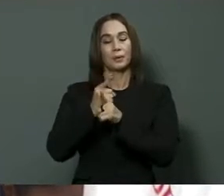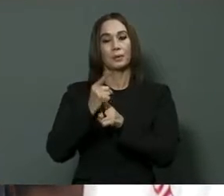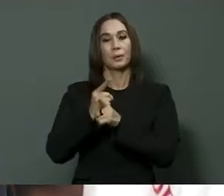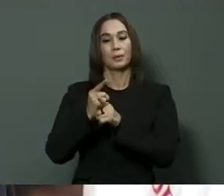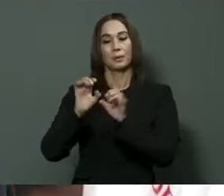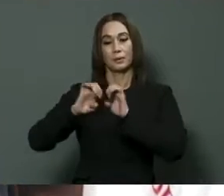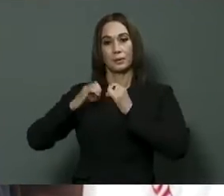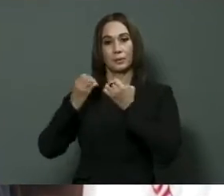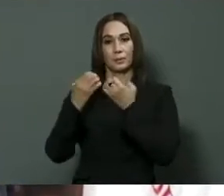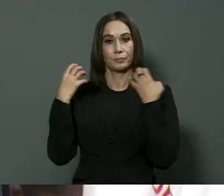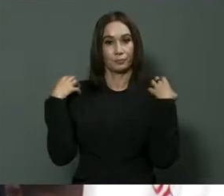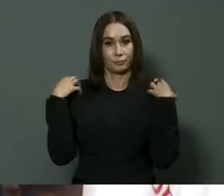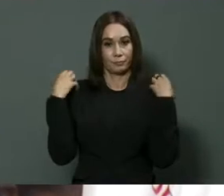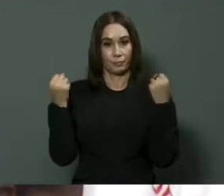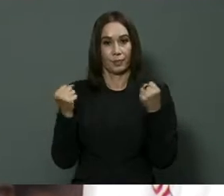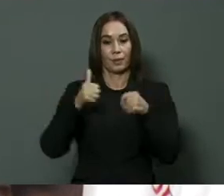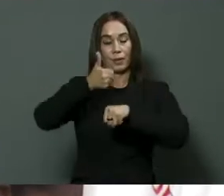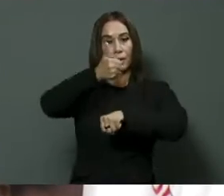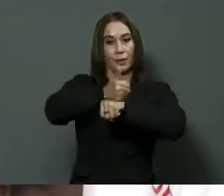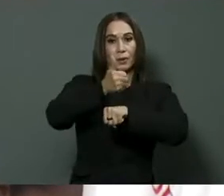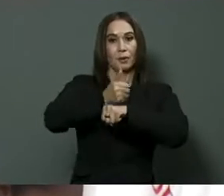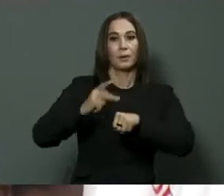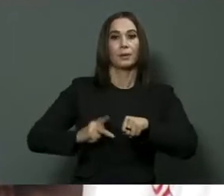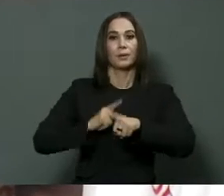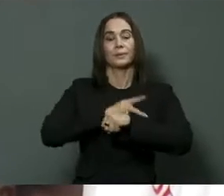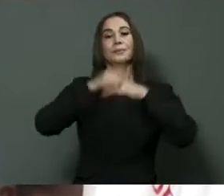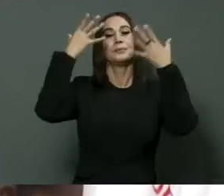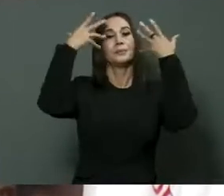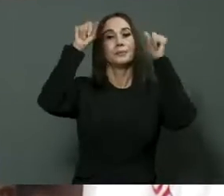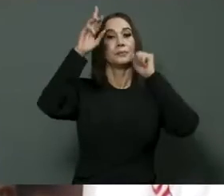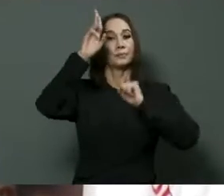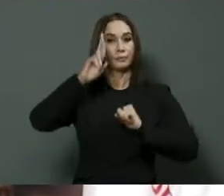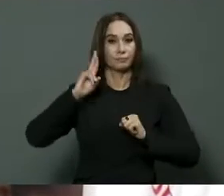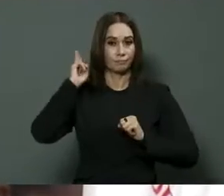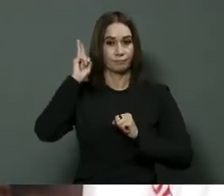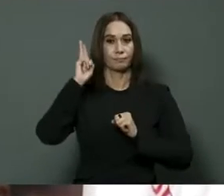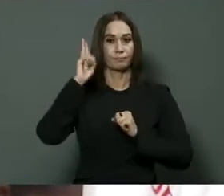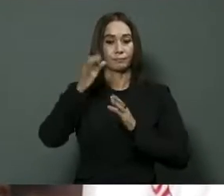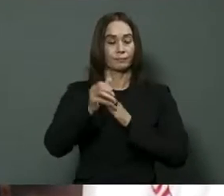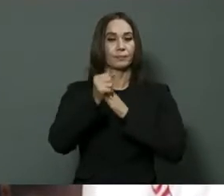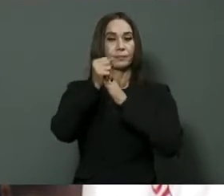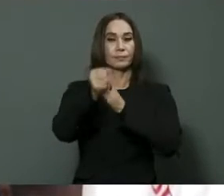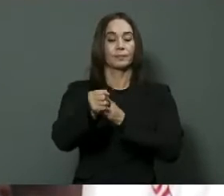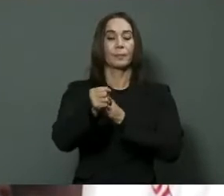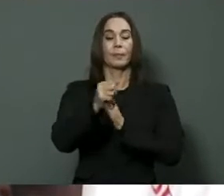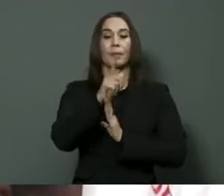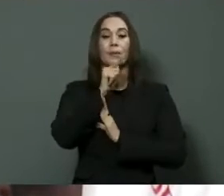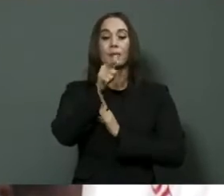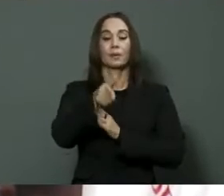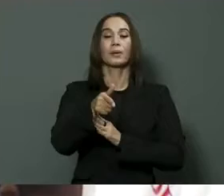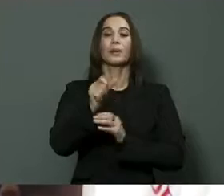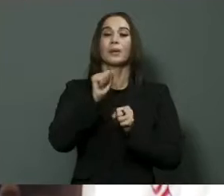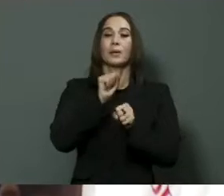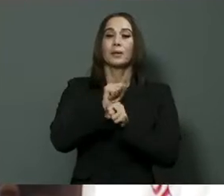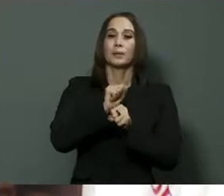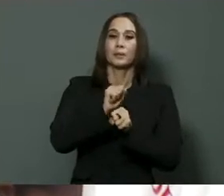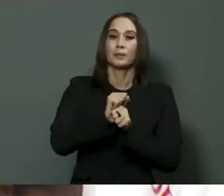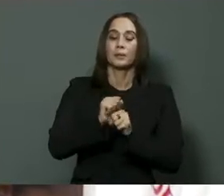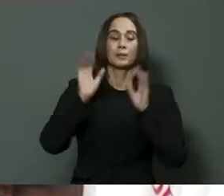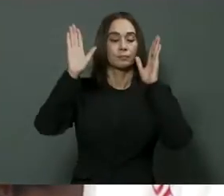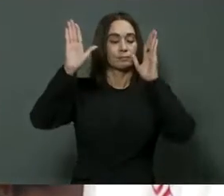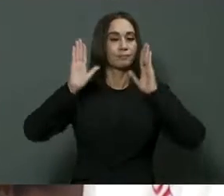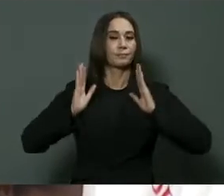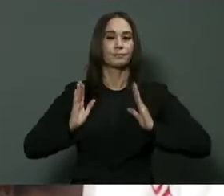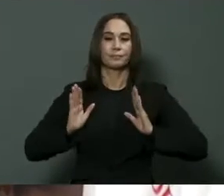Salud a la señora vicepresidenta Raquel Peña, quien ha realizado un